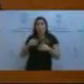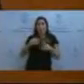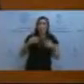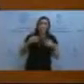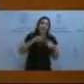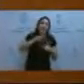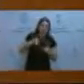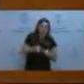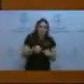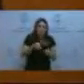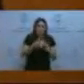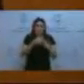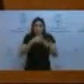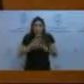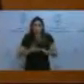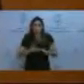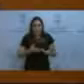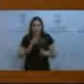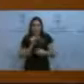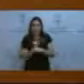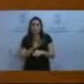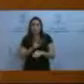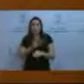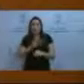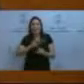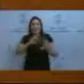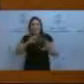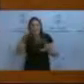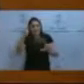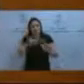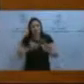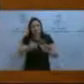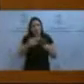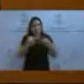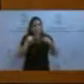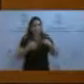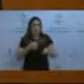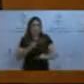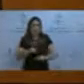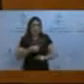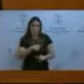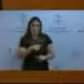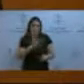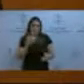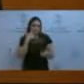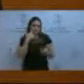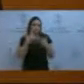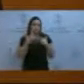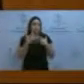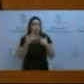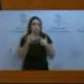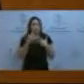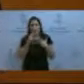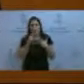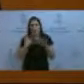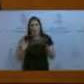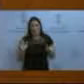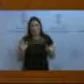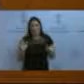que hasta el Instituto General de Estadística sabe que ustedes van a fracasar en el futuro, lo cual a mí me parece absolutamente preocupante. Pero mire,